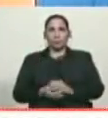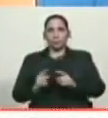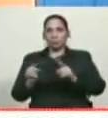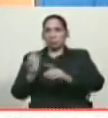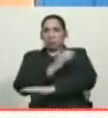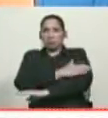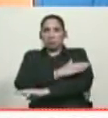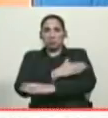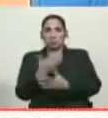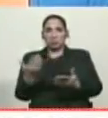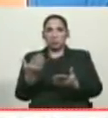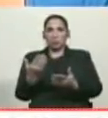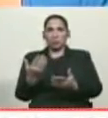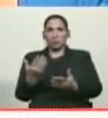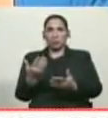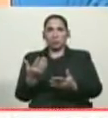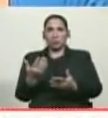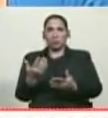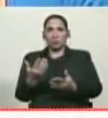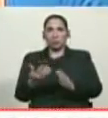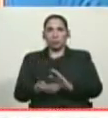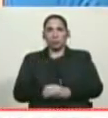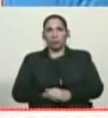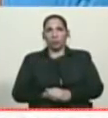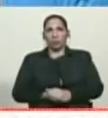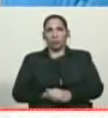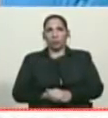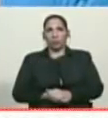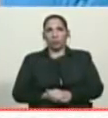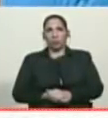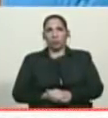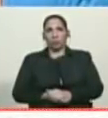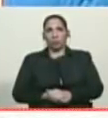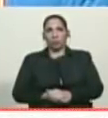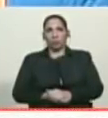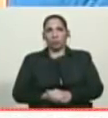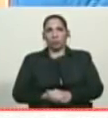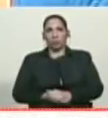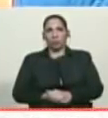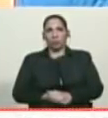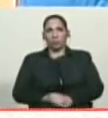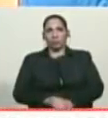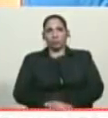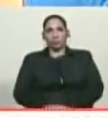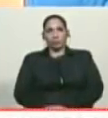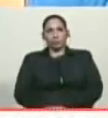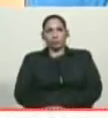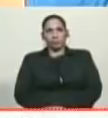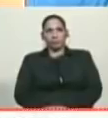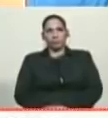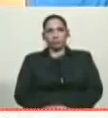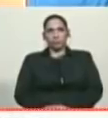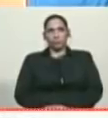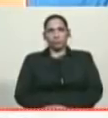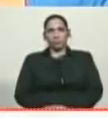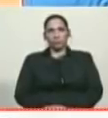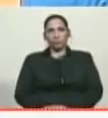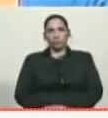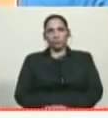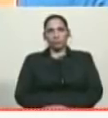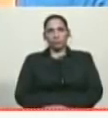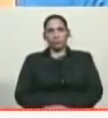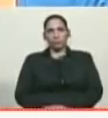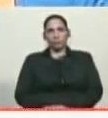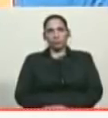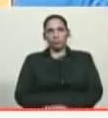orden. La oposición venezolana cuando le dan una orden. Ahorita, bueno, ellos tienen un nuevo jefe. A lo mejor el nuevo jefe les impide, les da la